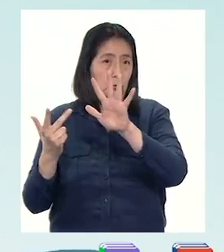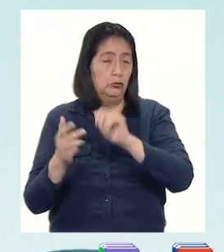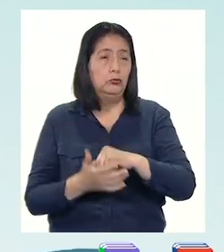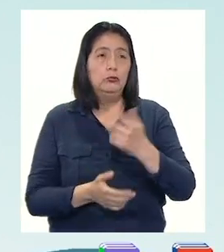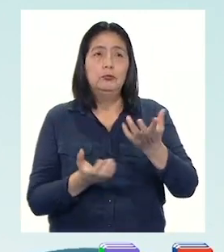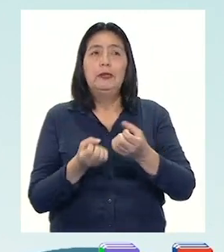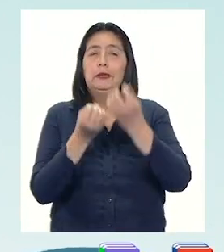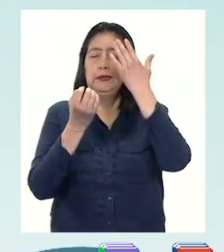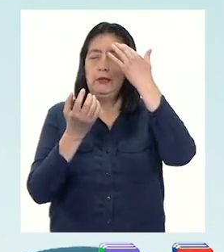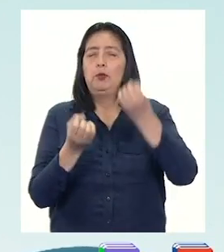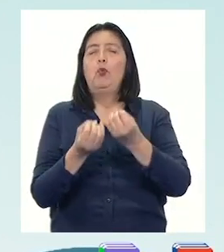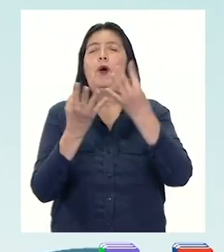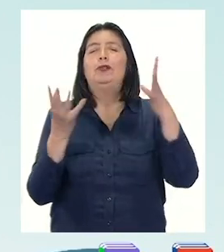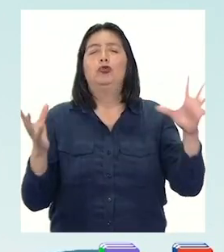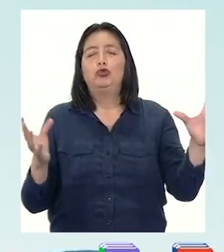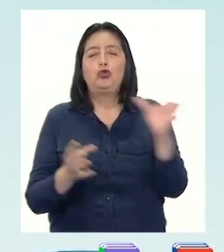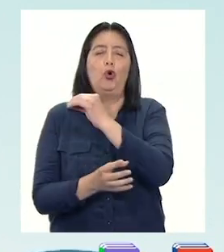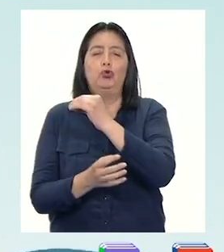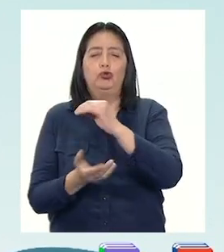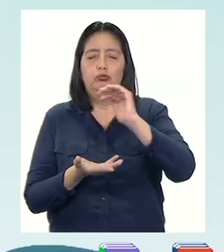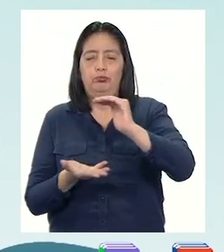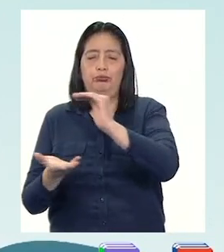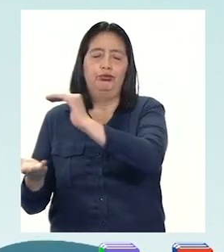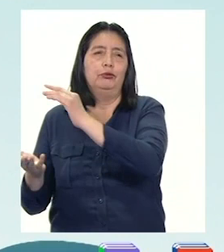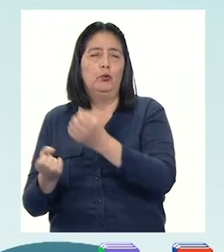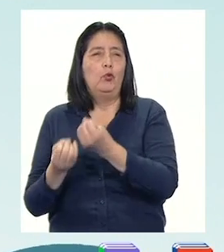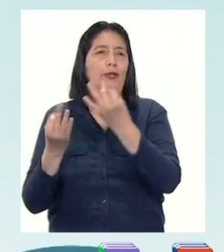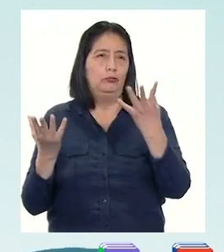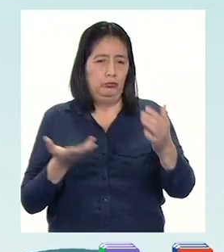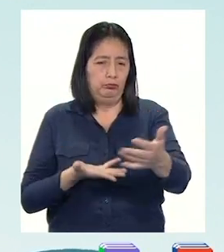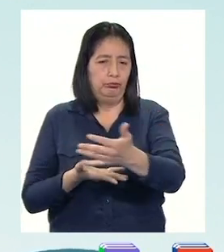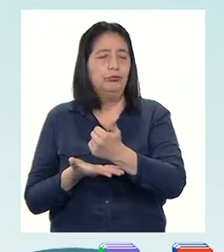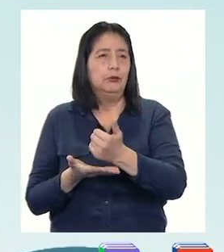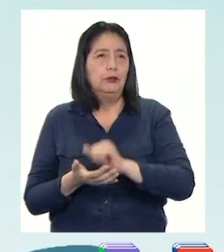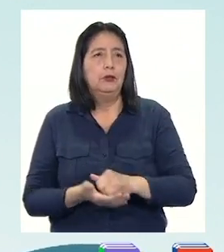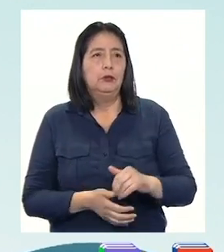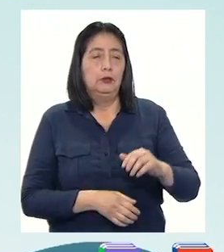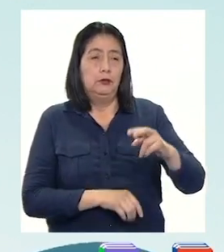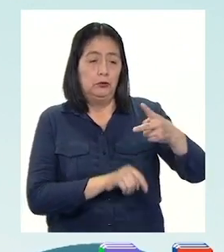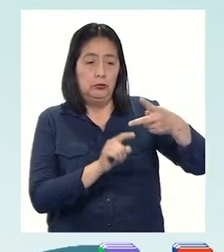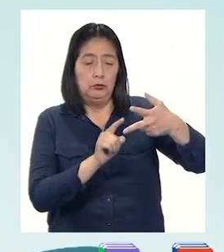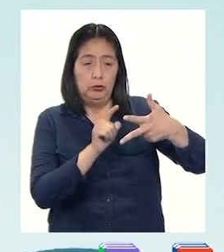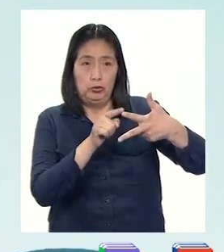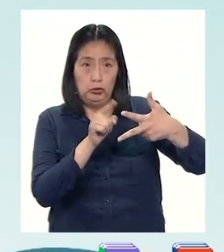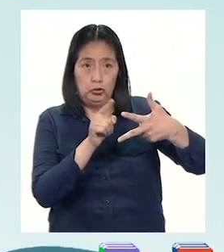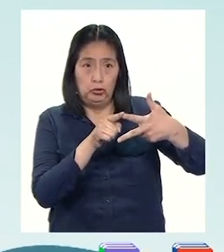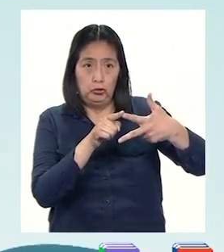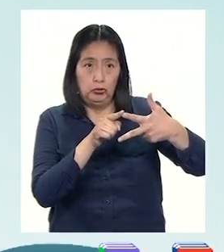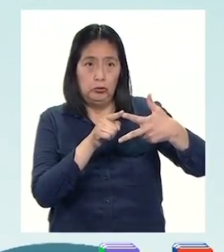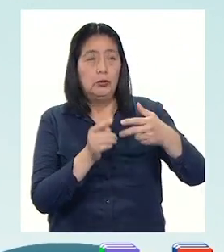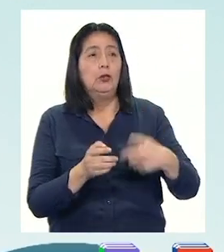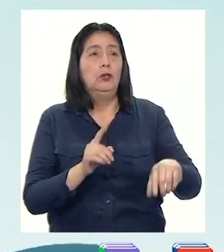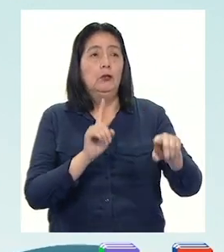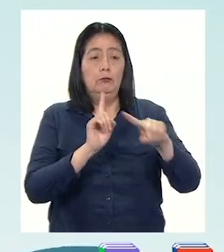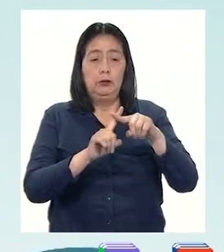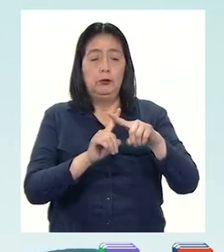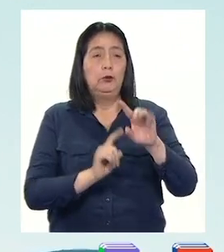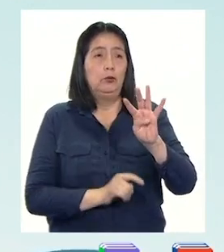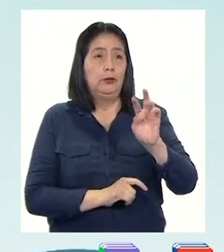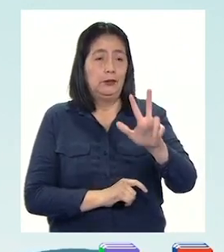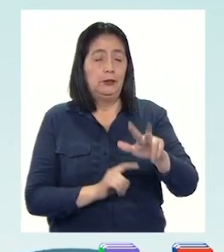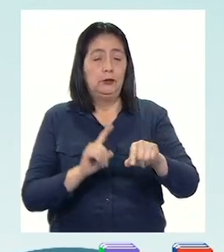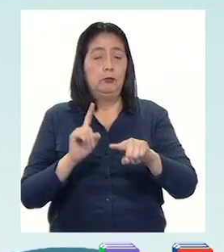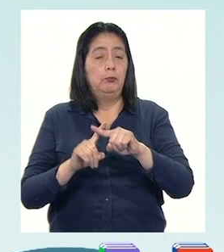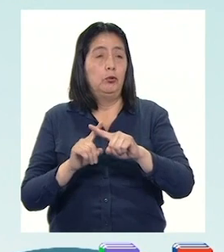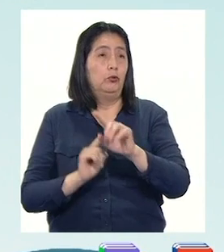para calcular el total de sacos cosechados. Paso 2. Multiplicar